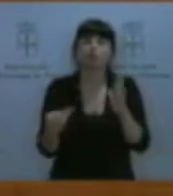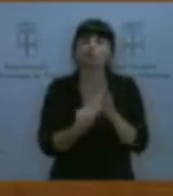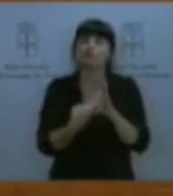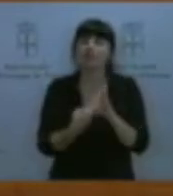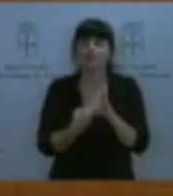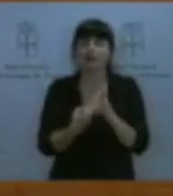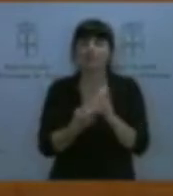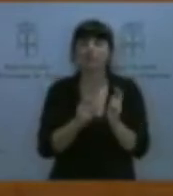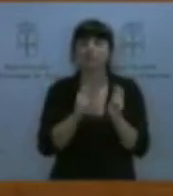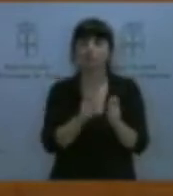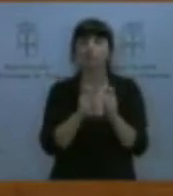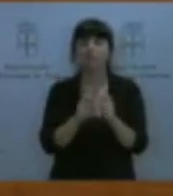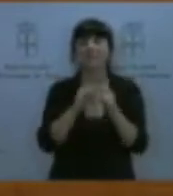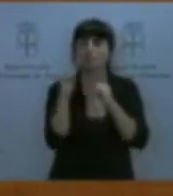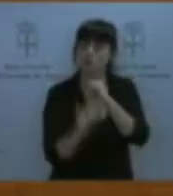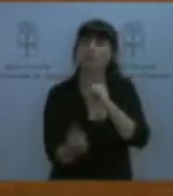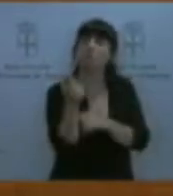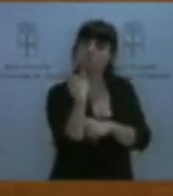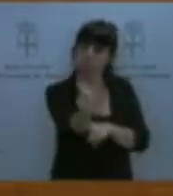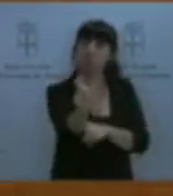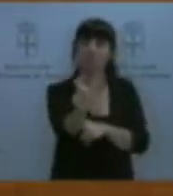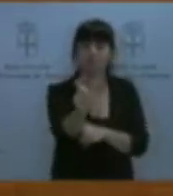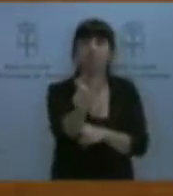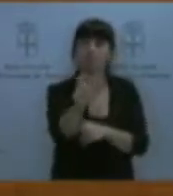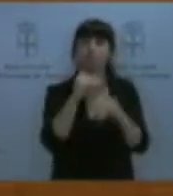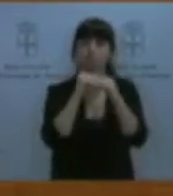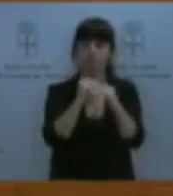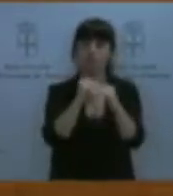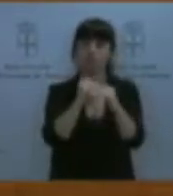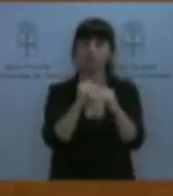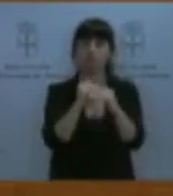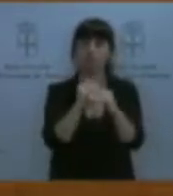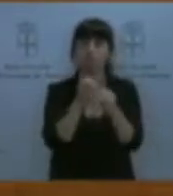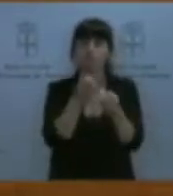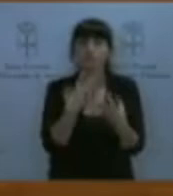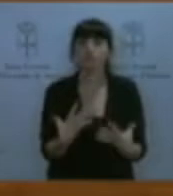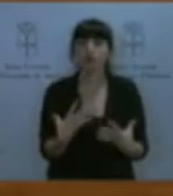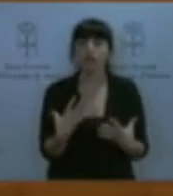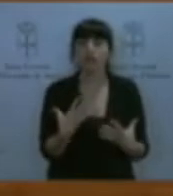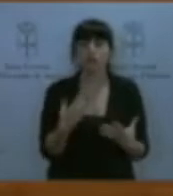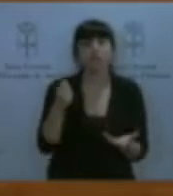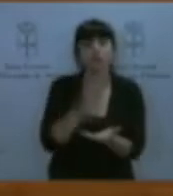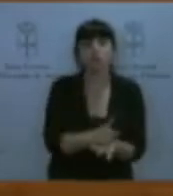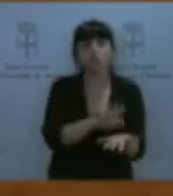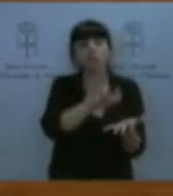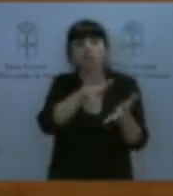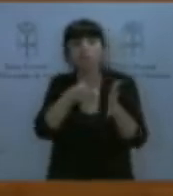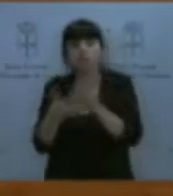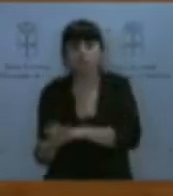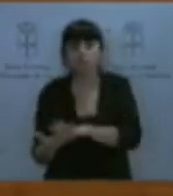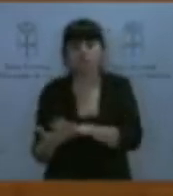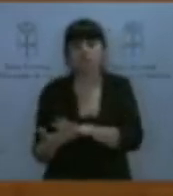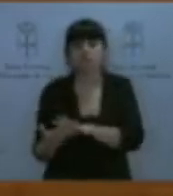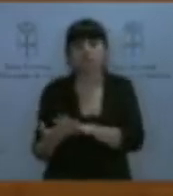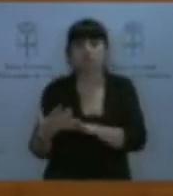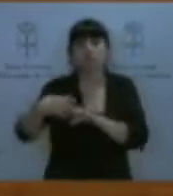competitivo, estable y predecible, que apueste por la transición y que desconcentre y democratice el sistema.